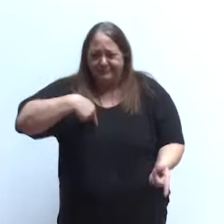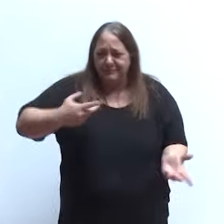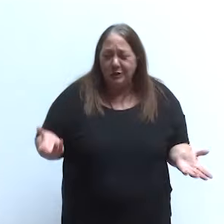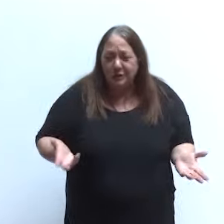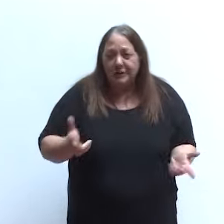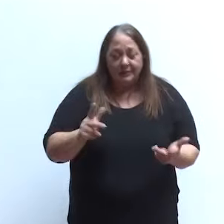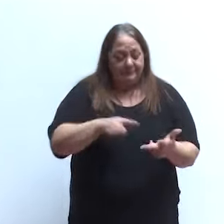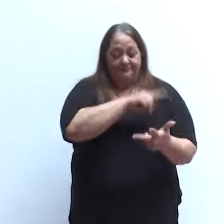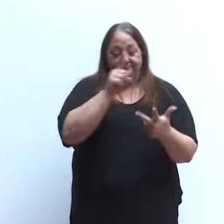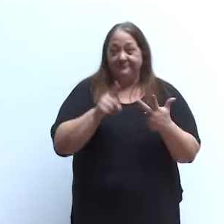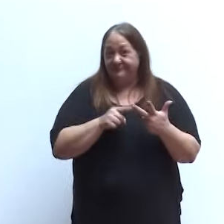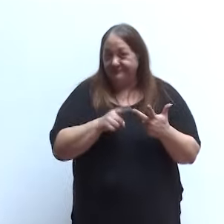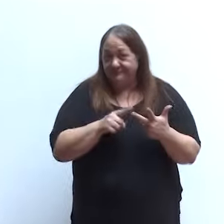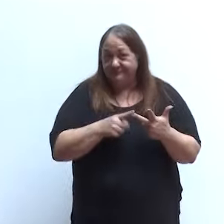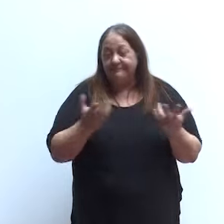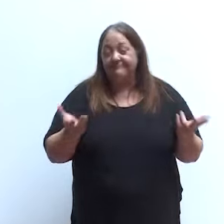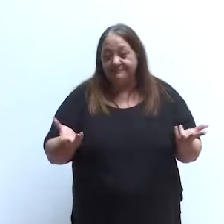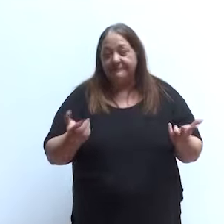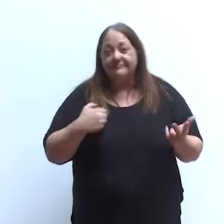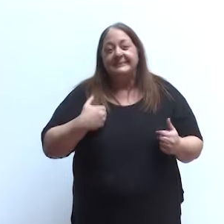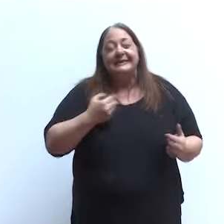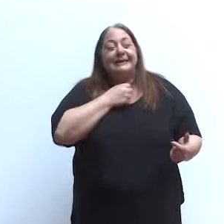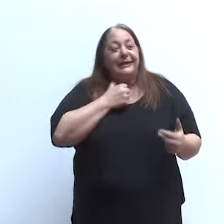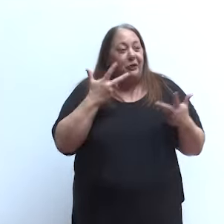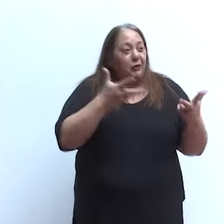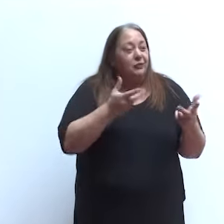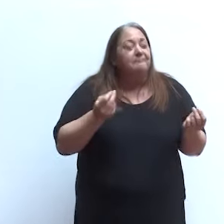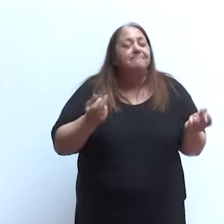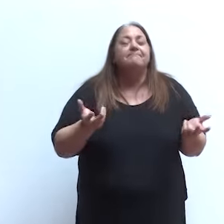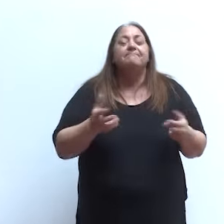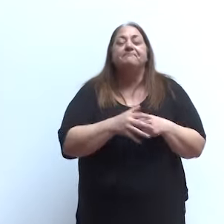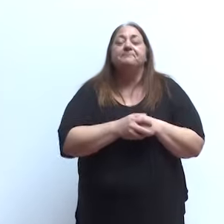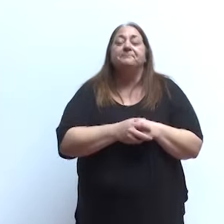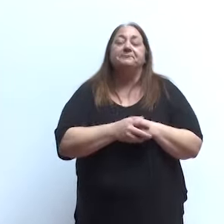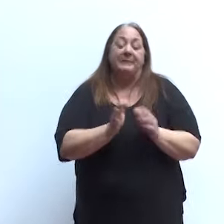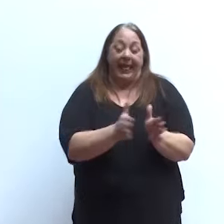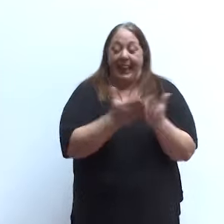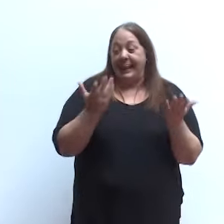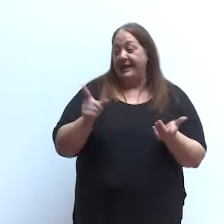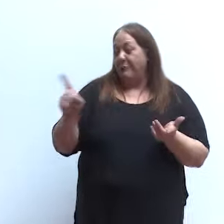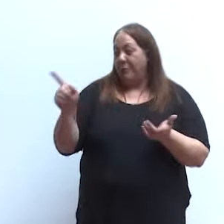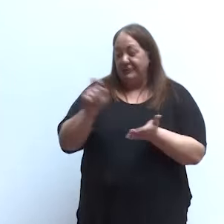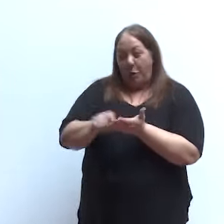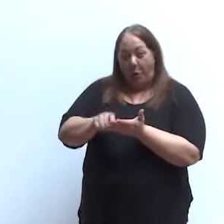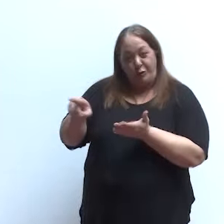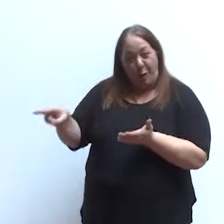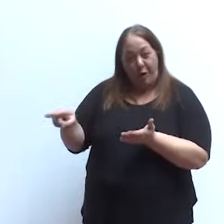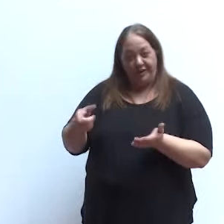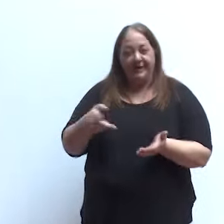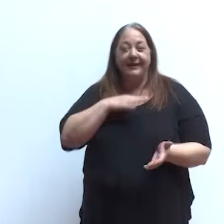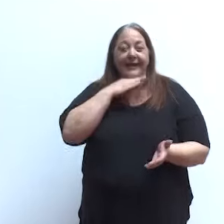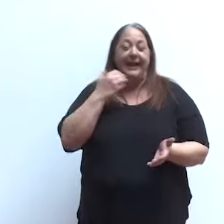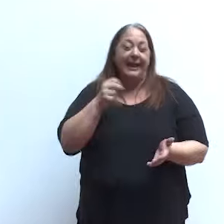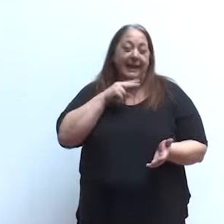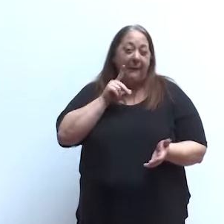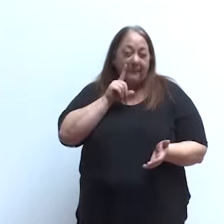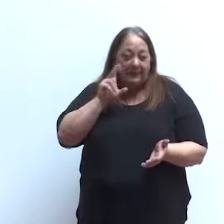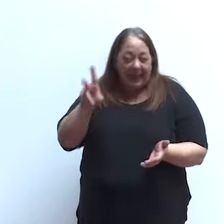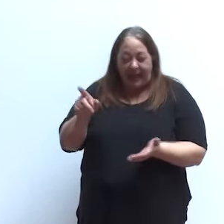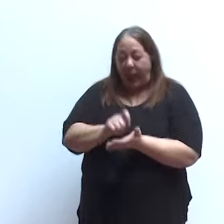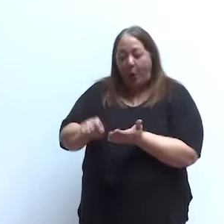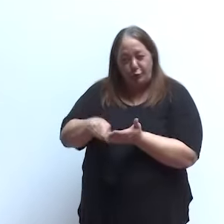cuestión que que quiero plantear que que me disparó también el libro de Javier y lo voy a decir de la siguiente manera El